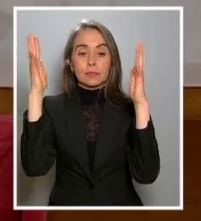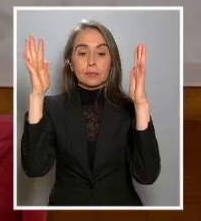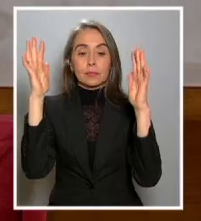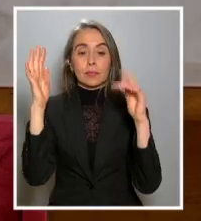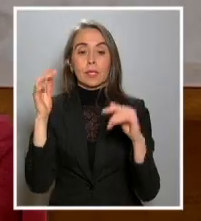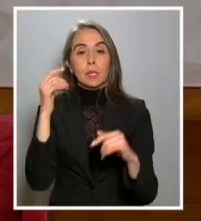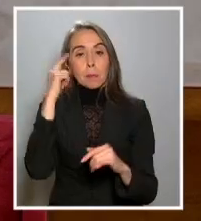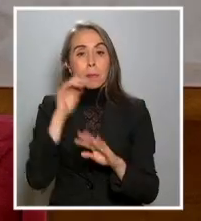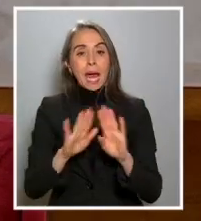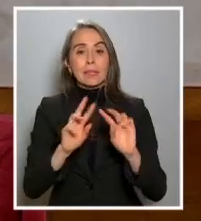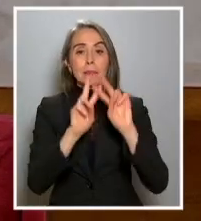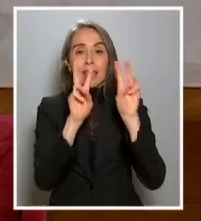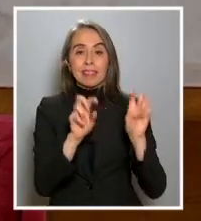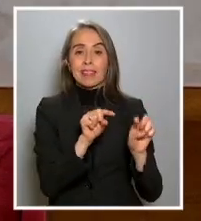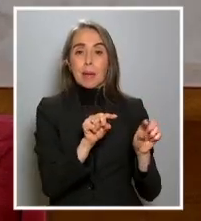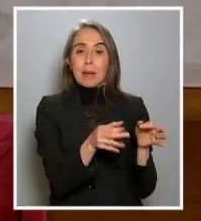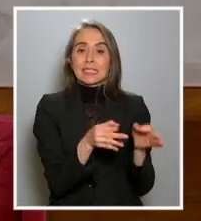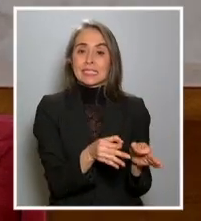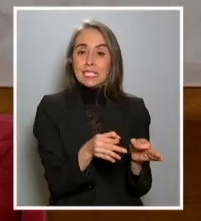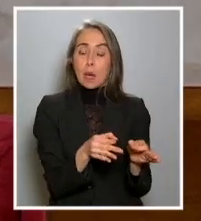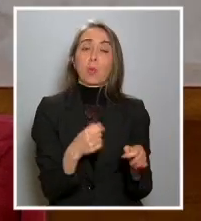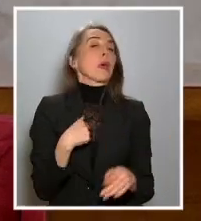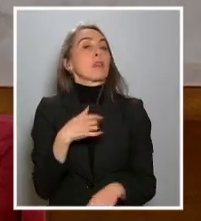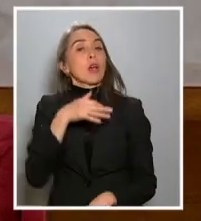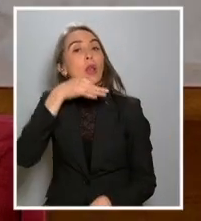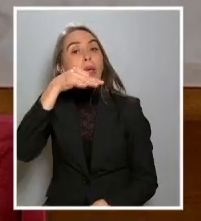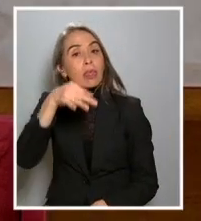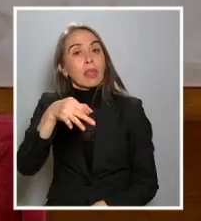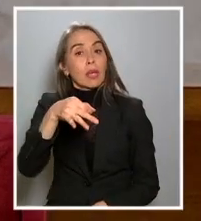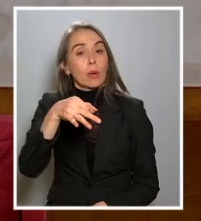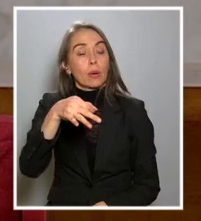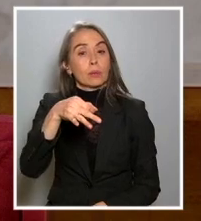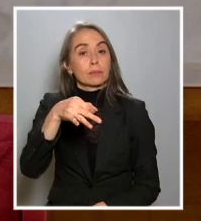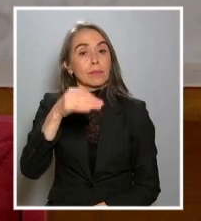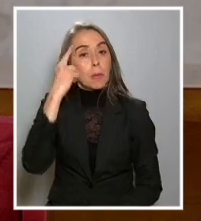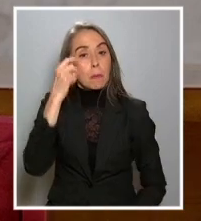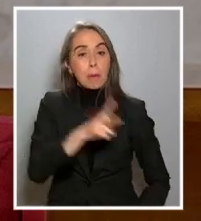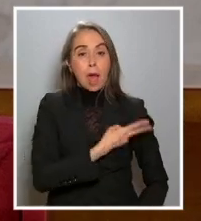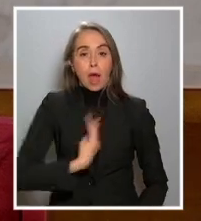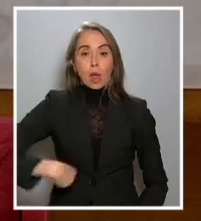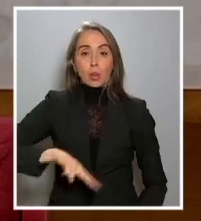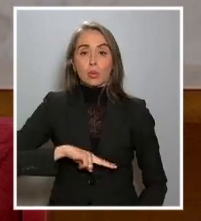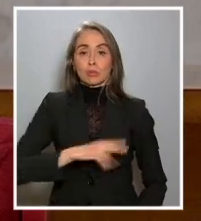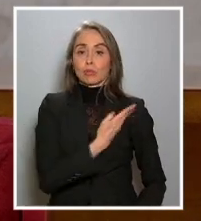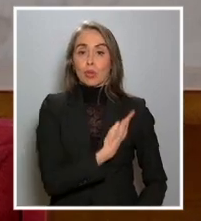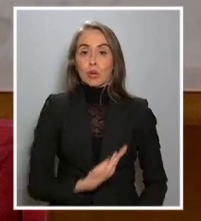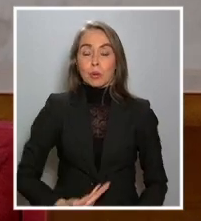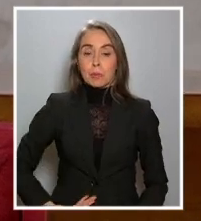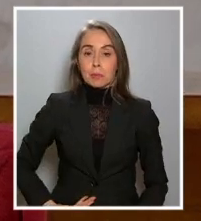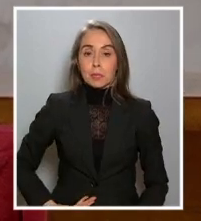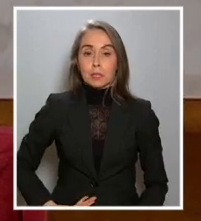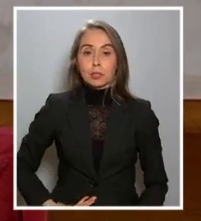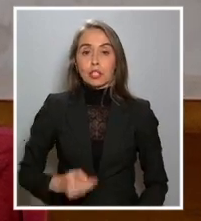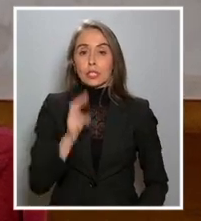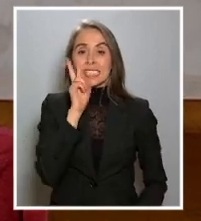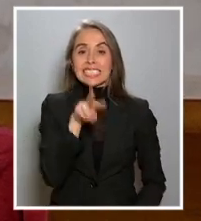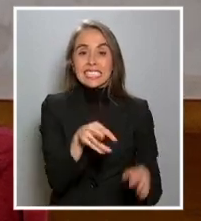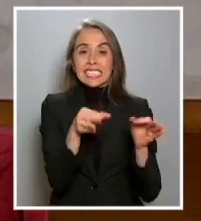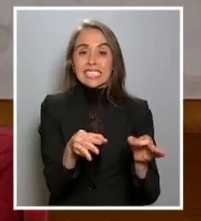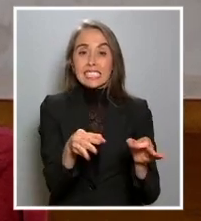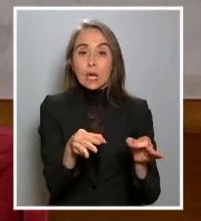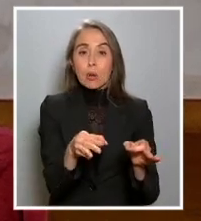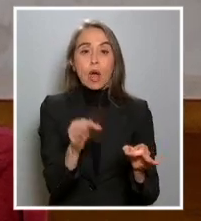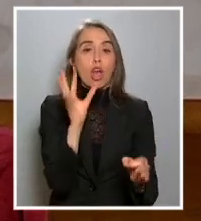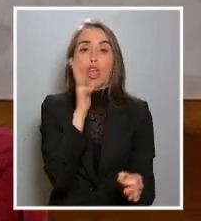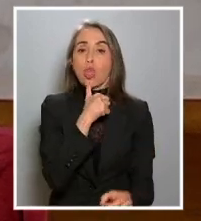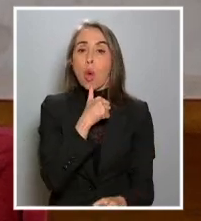Para terminar con este apartado, señalo que para nuestro gobierno, sin seguridad no